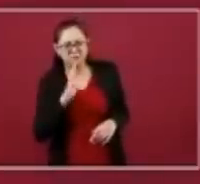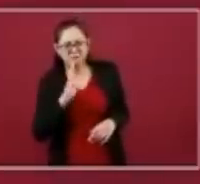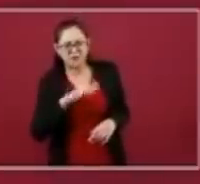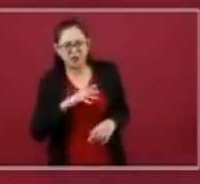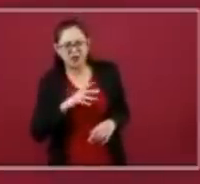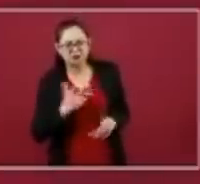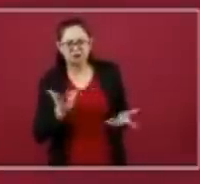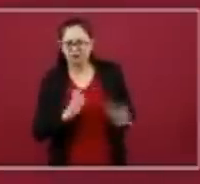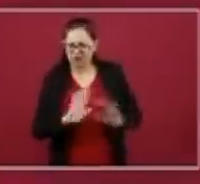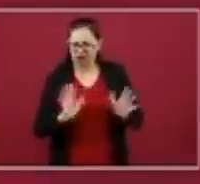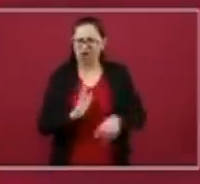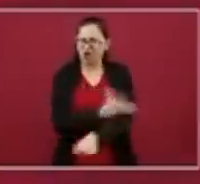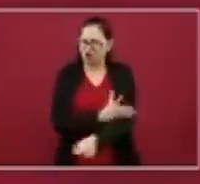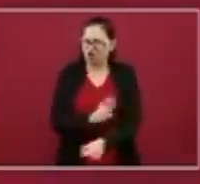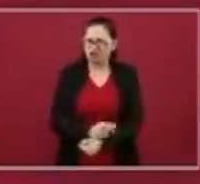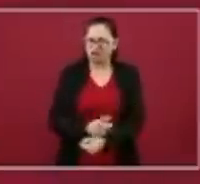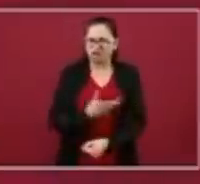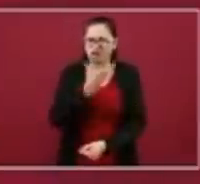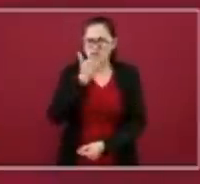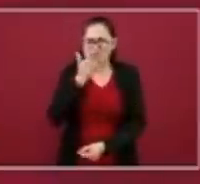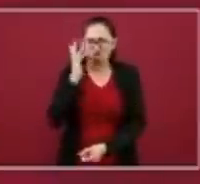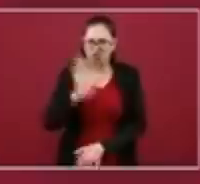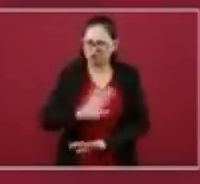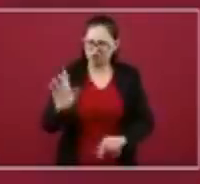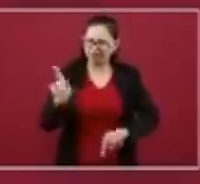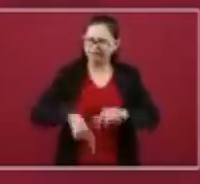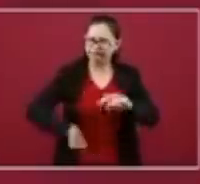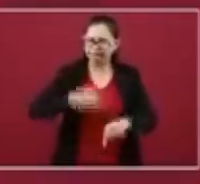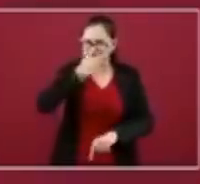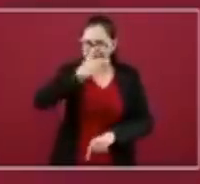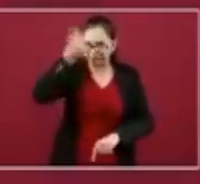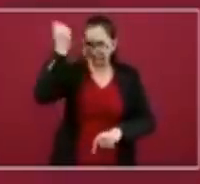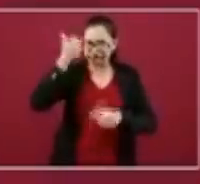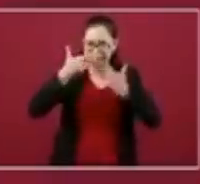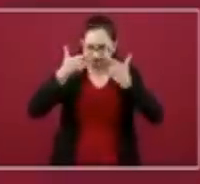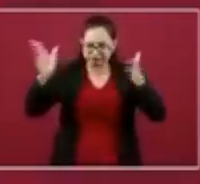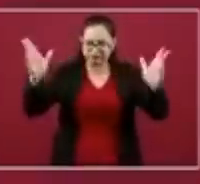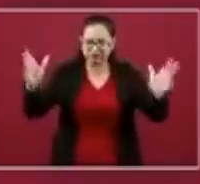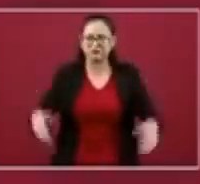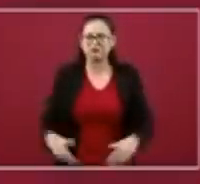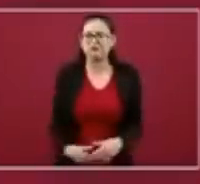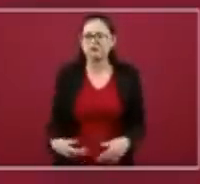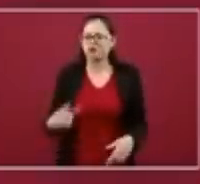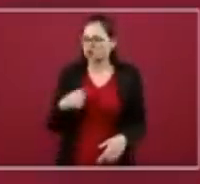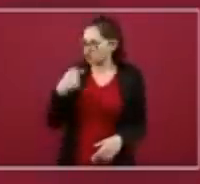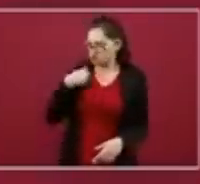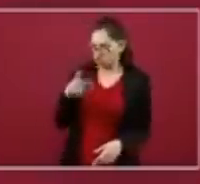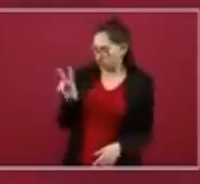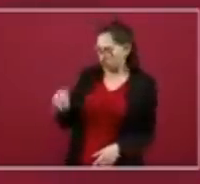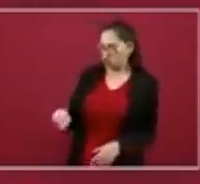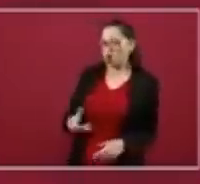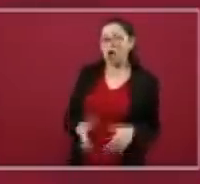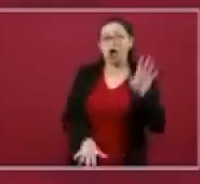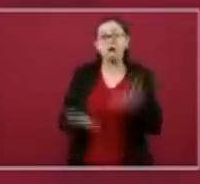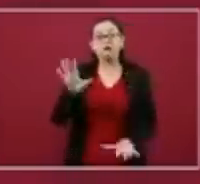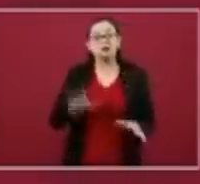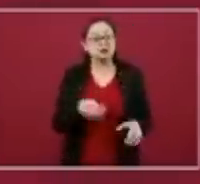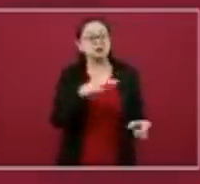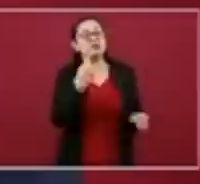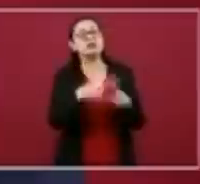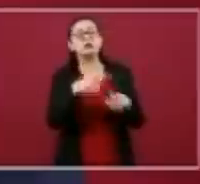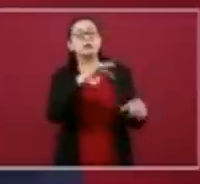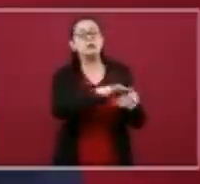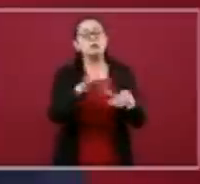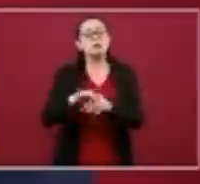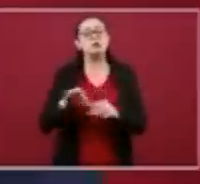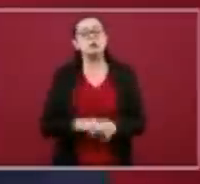fuera máscaras, o sea, así abiertamente, yo voté en contra, porque a veces ni se sabe.